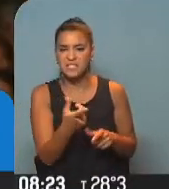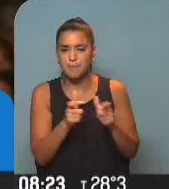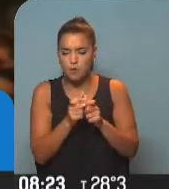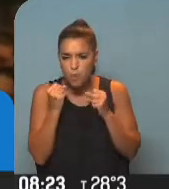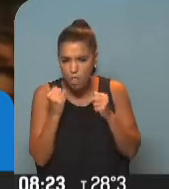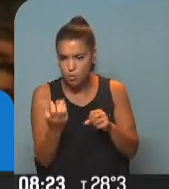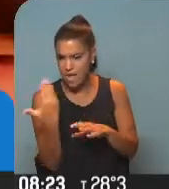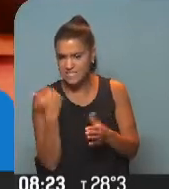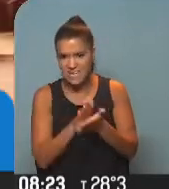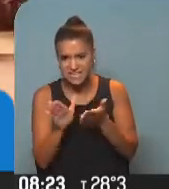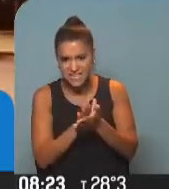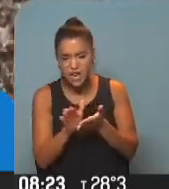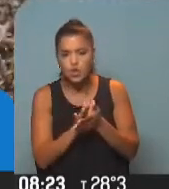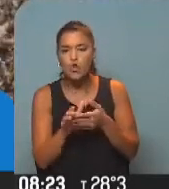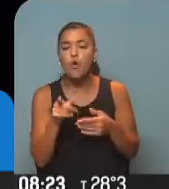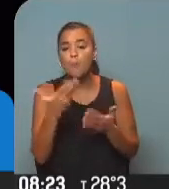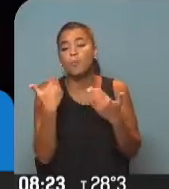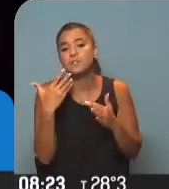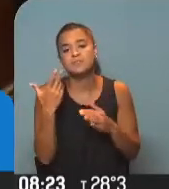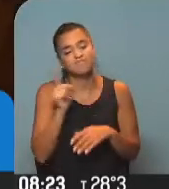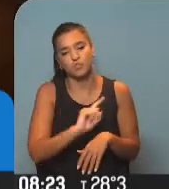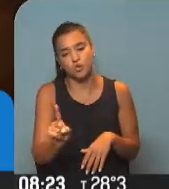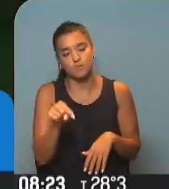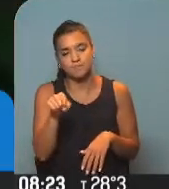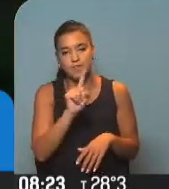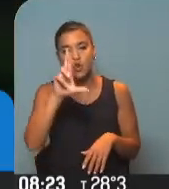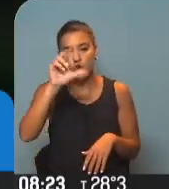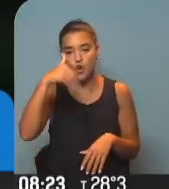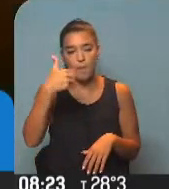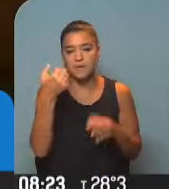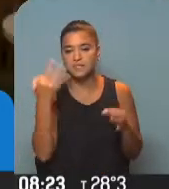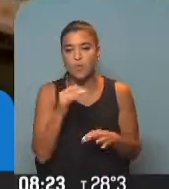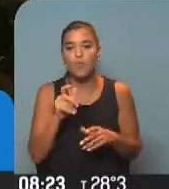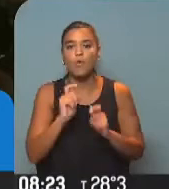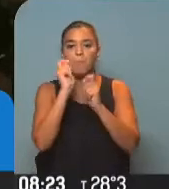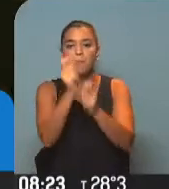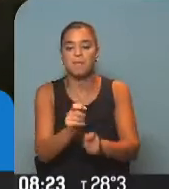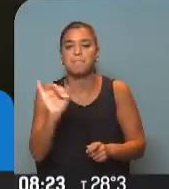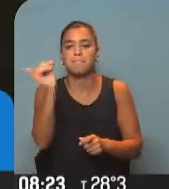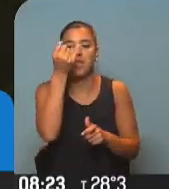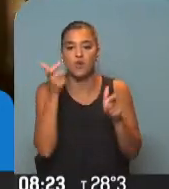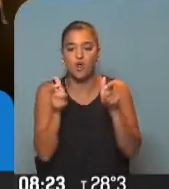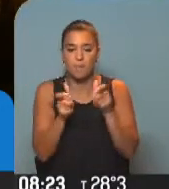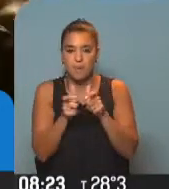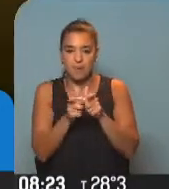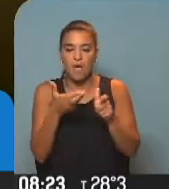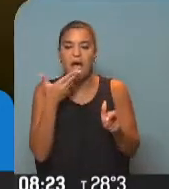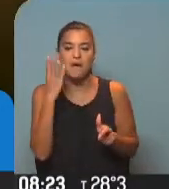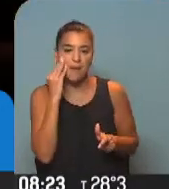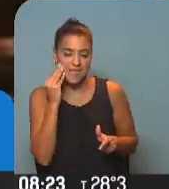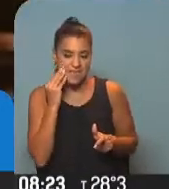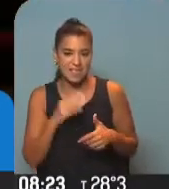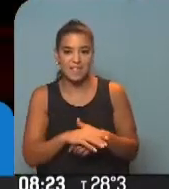buena película, también tendría chances. No, ninguna las tendrá. Roma se va a quedar con el premio a Mejor Película en Habla no Inglesa. Este domingo